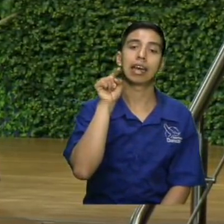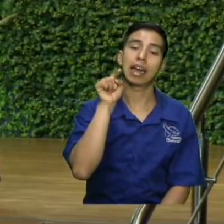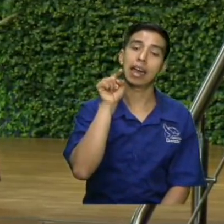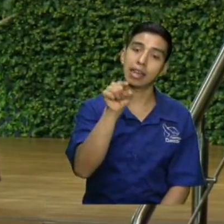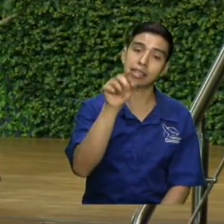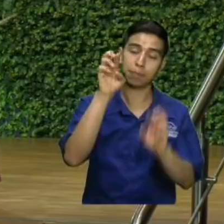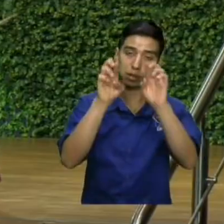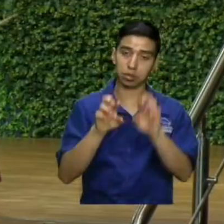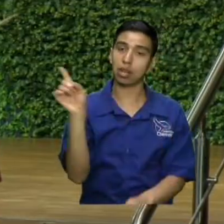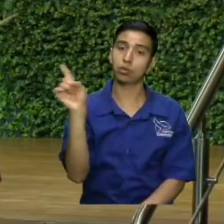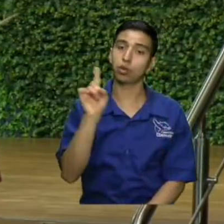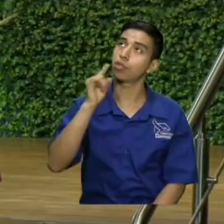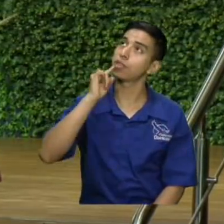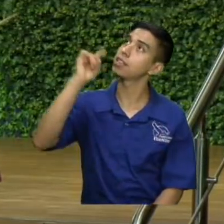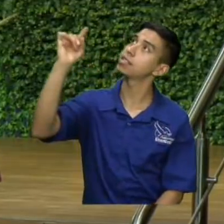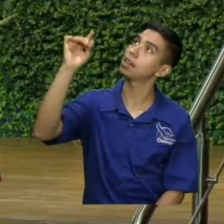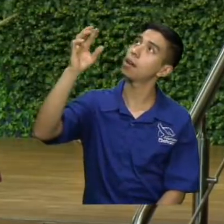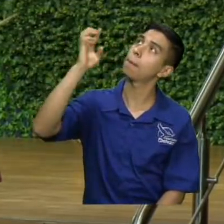Es como que